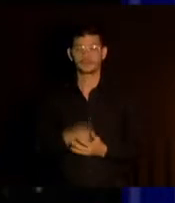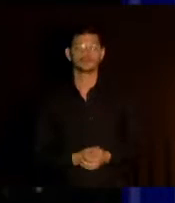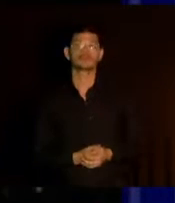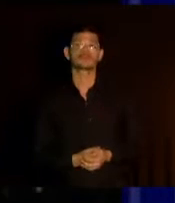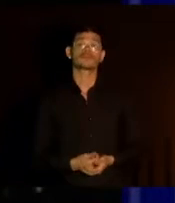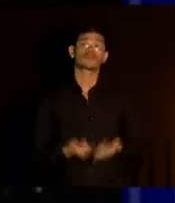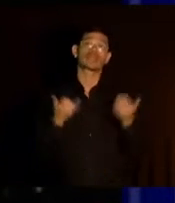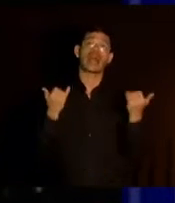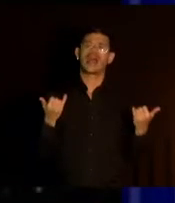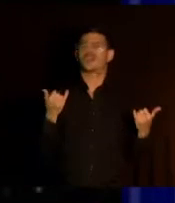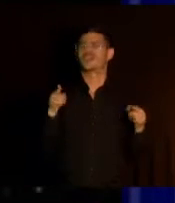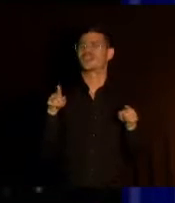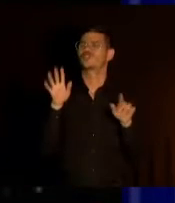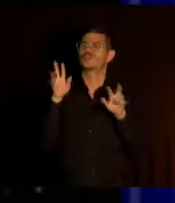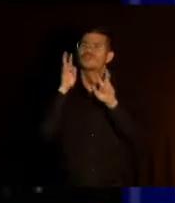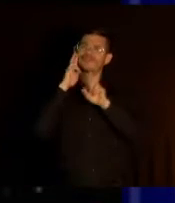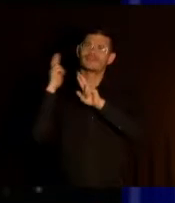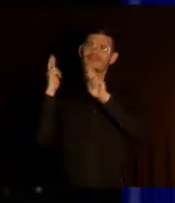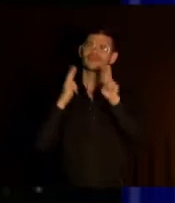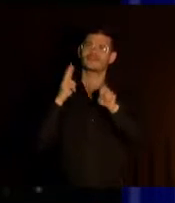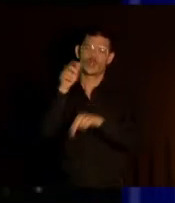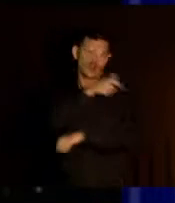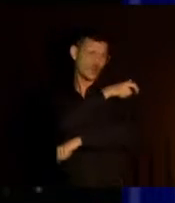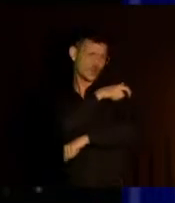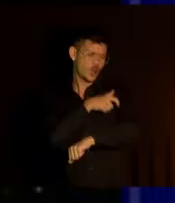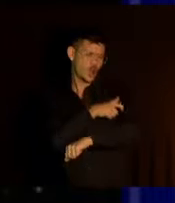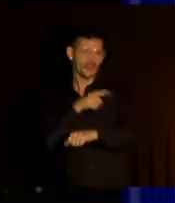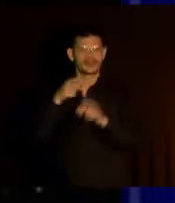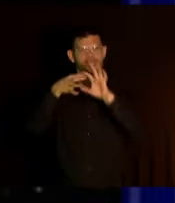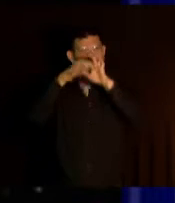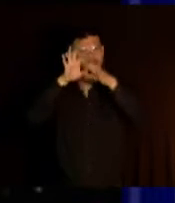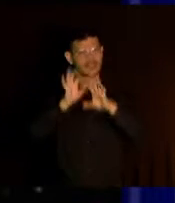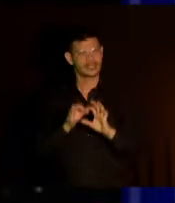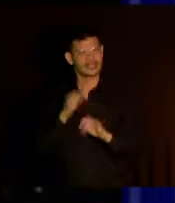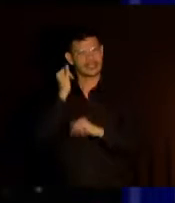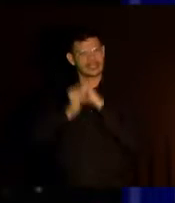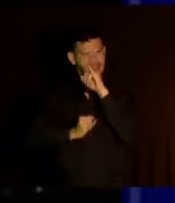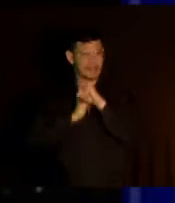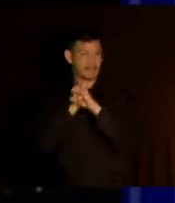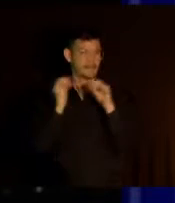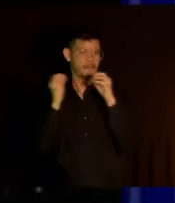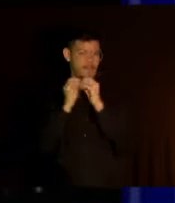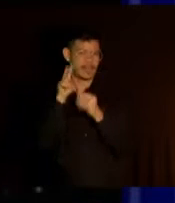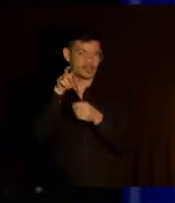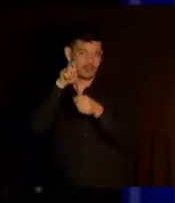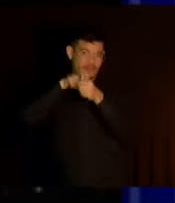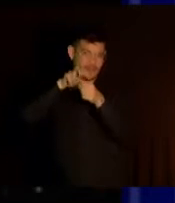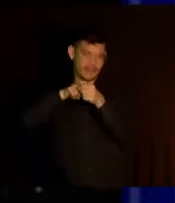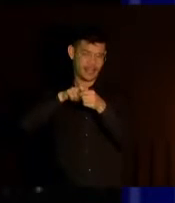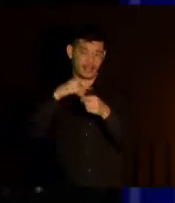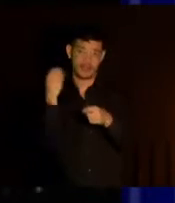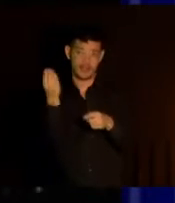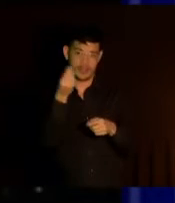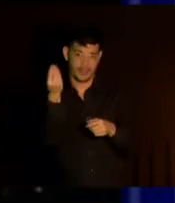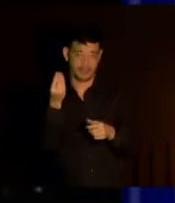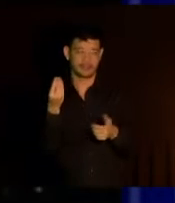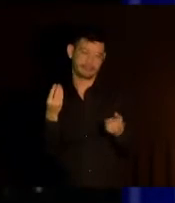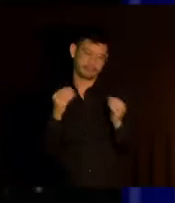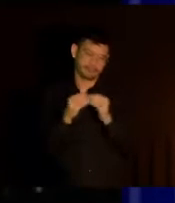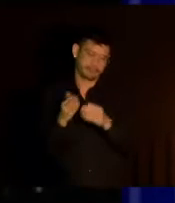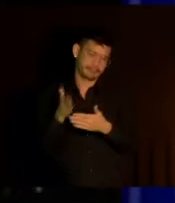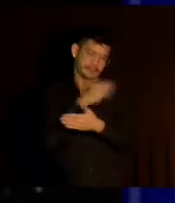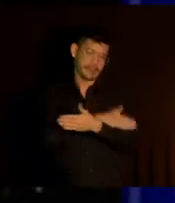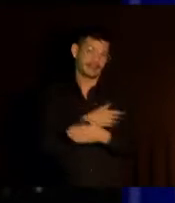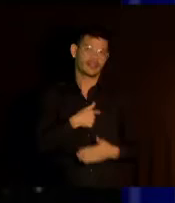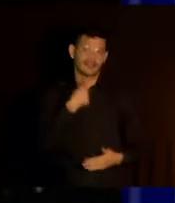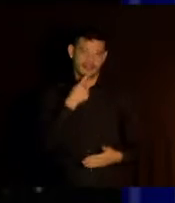reconocimiento por parte del Comité Paralímpico Internacional de las federaciones miembros, y por el cual nosotros, como lo dijo Juan, que